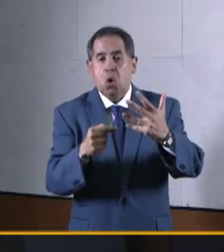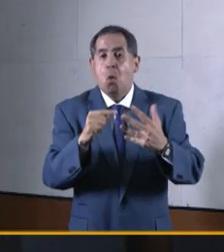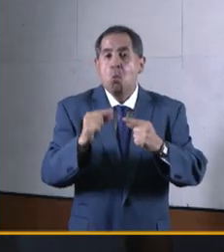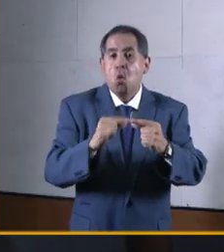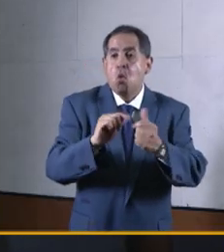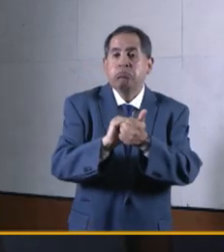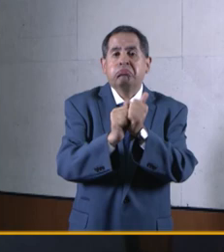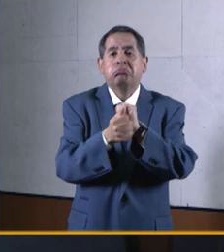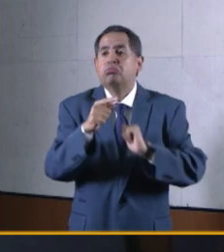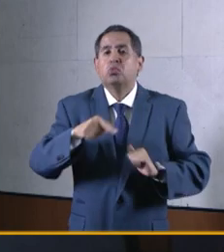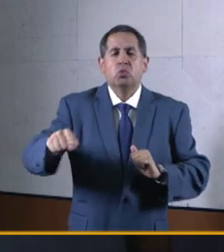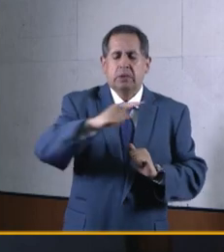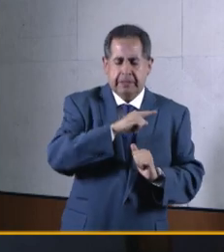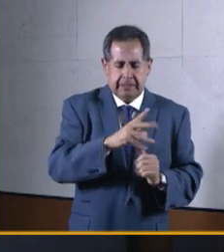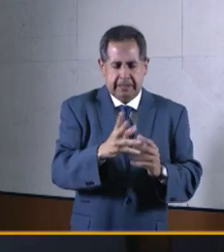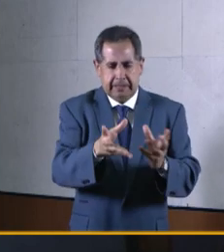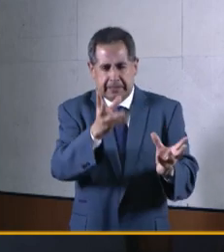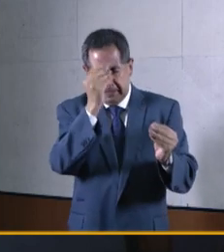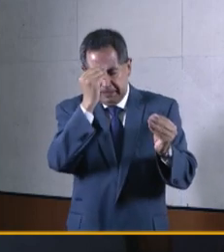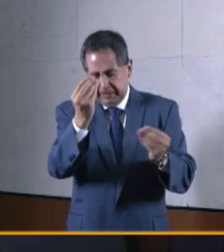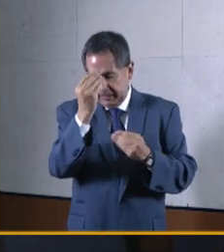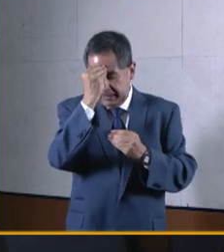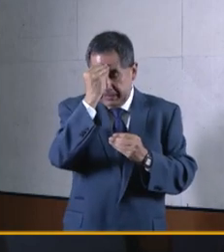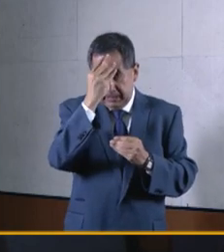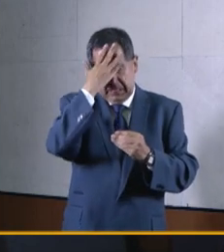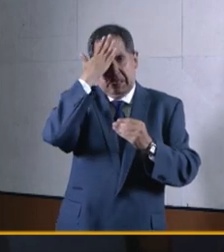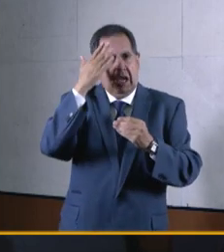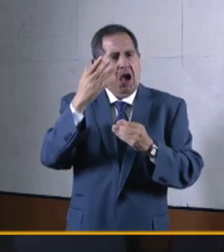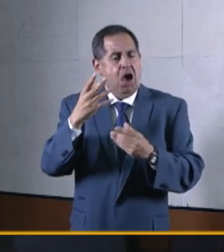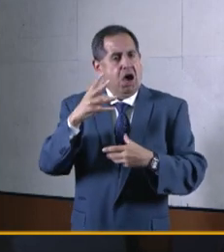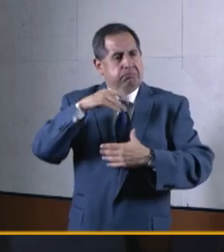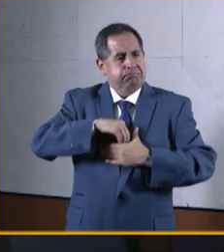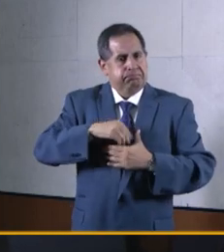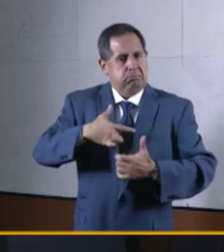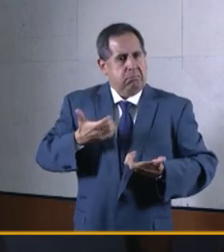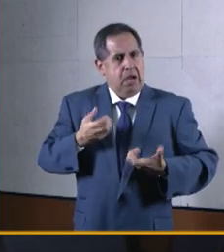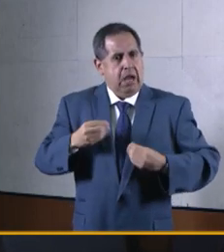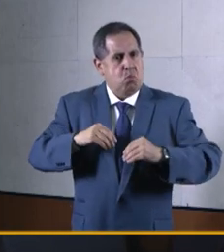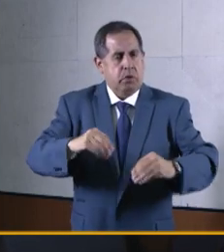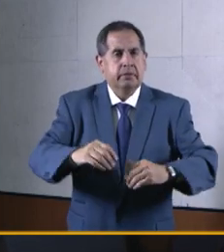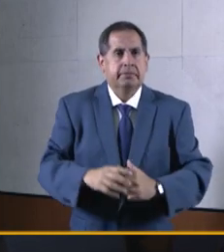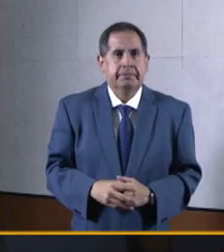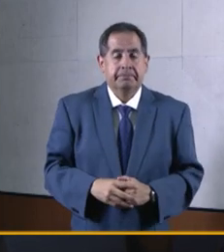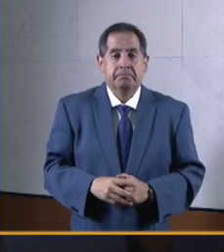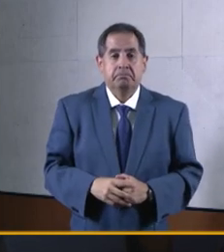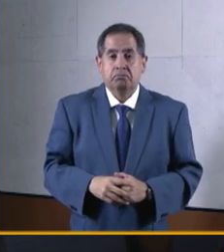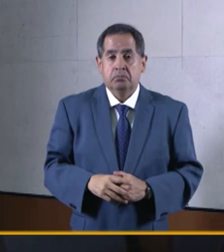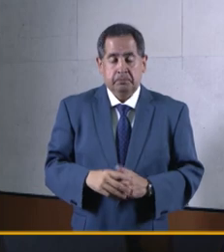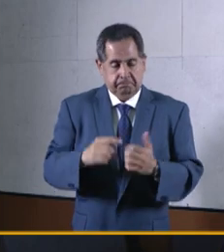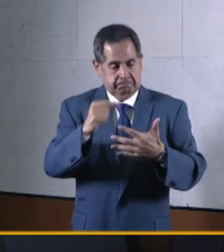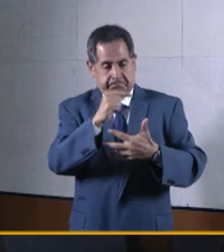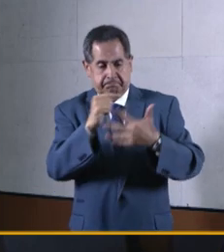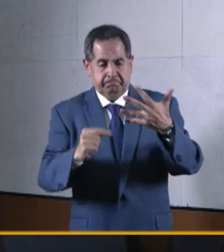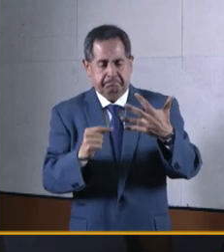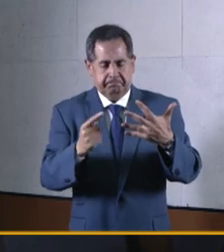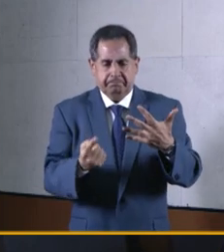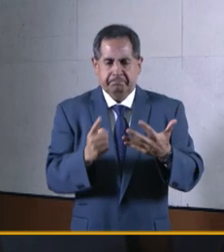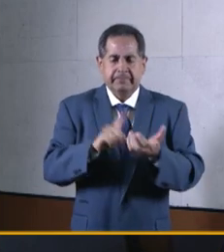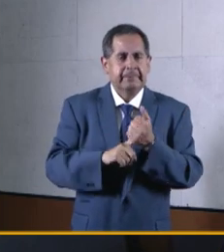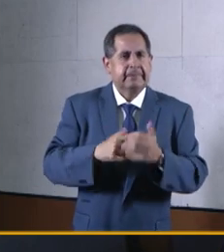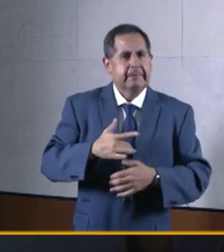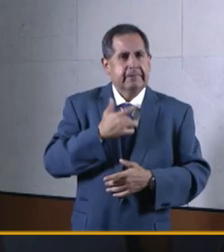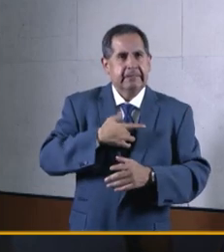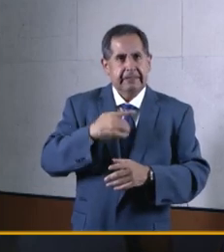poblarán su pensamiento y exigirán su acción ellos establecen el profundo